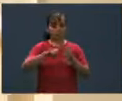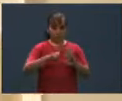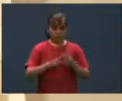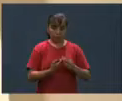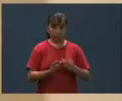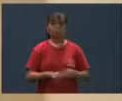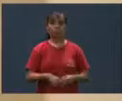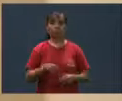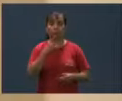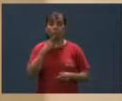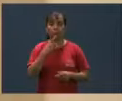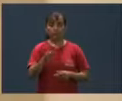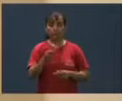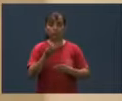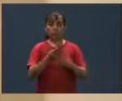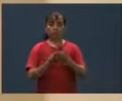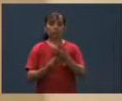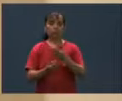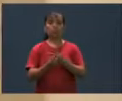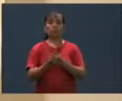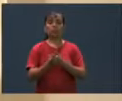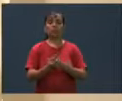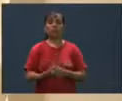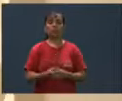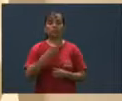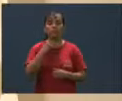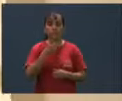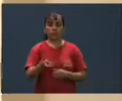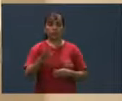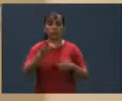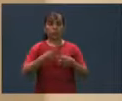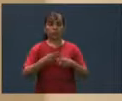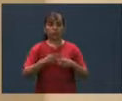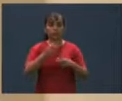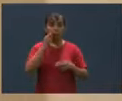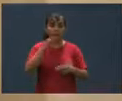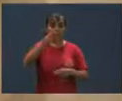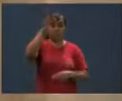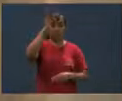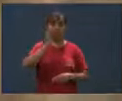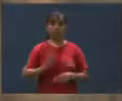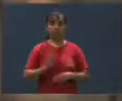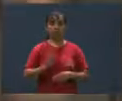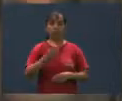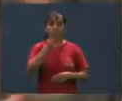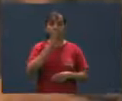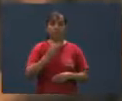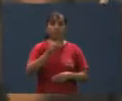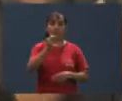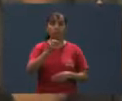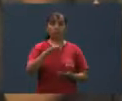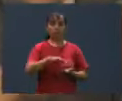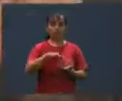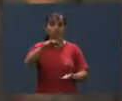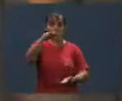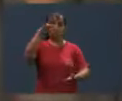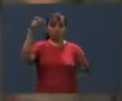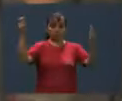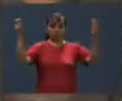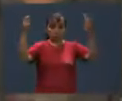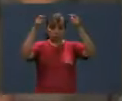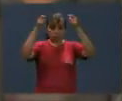Iniciamos invocando a la Trinidad, diciendo en el nombre del Padre, del Hijo y